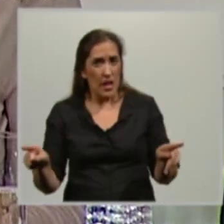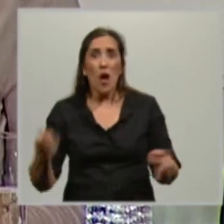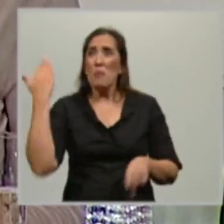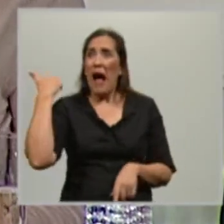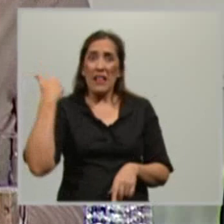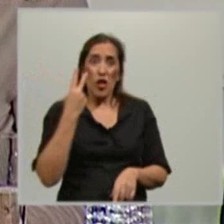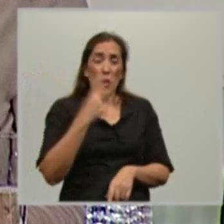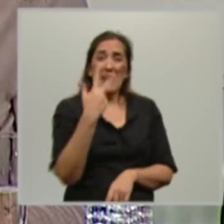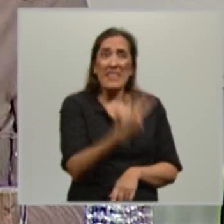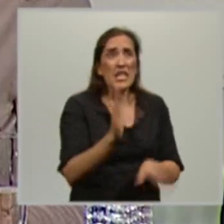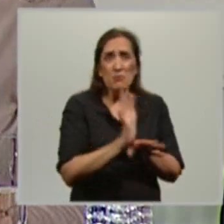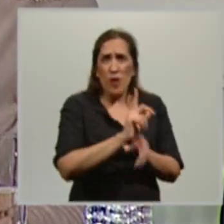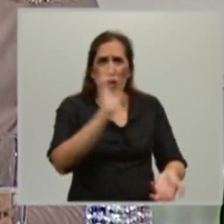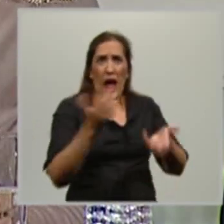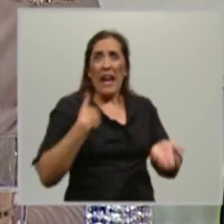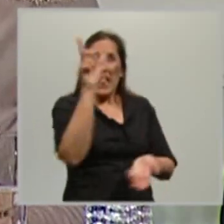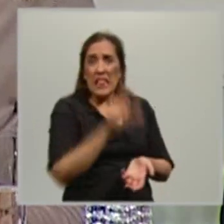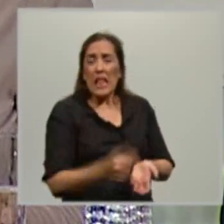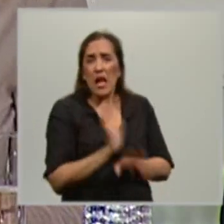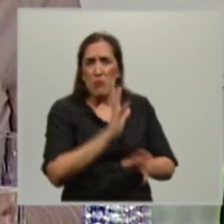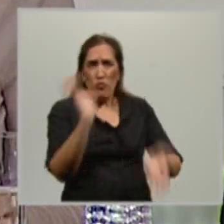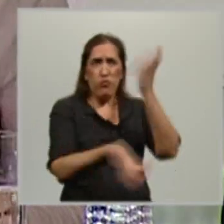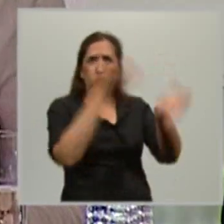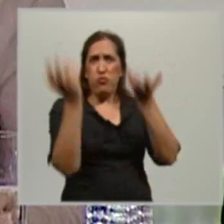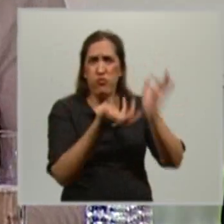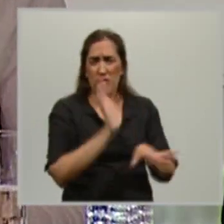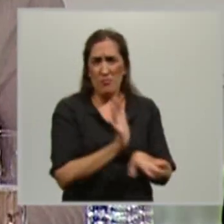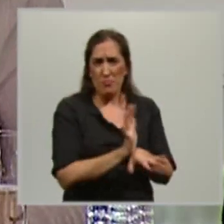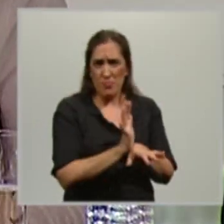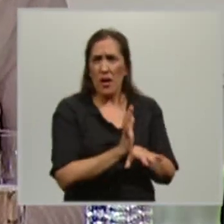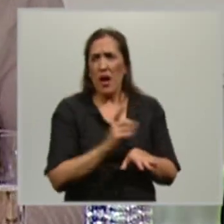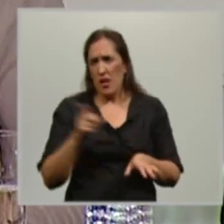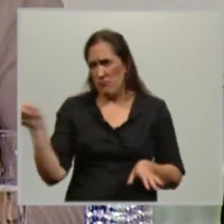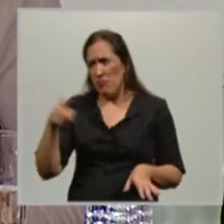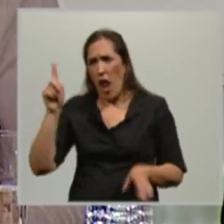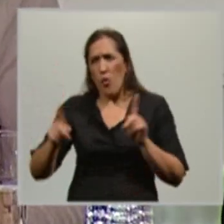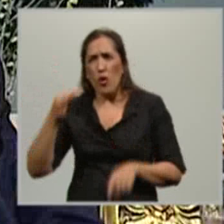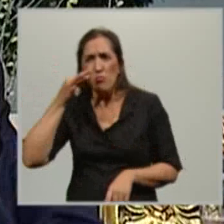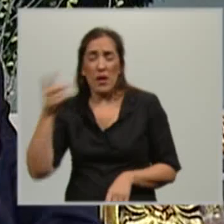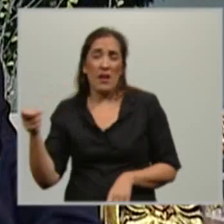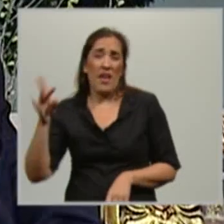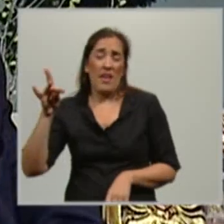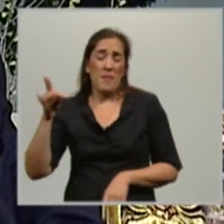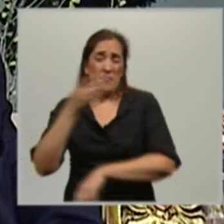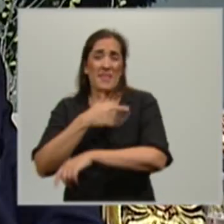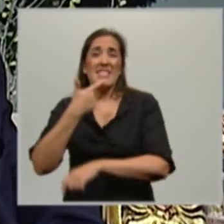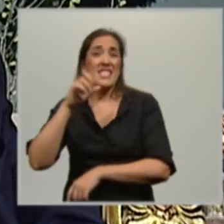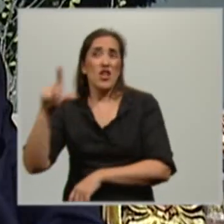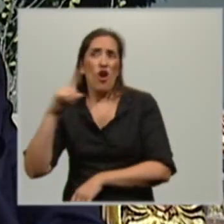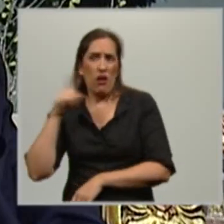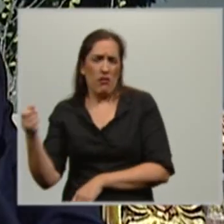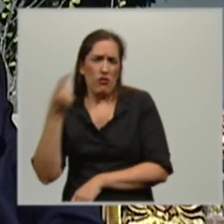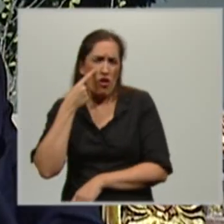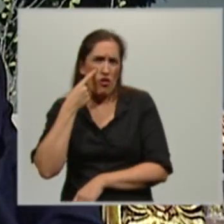llamas, eran un infierno. Daniel puede dar fe de ello, que lo acompañó como